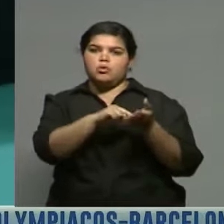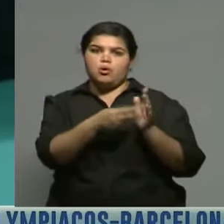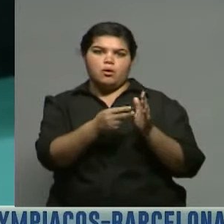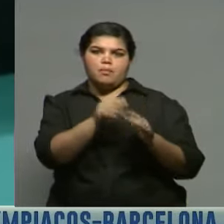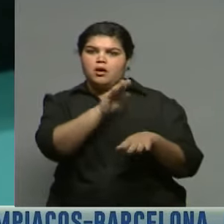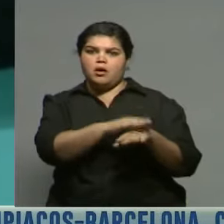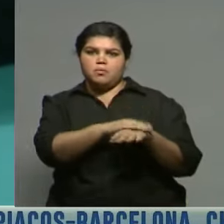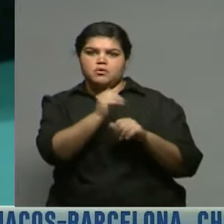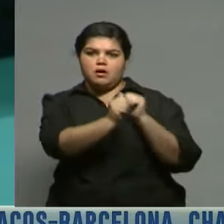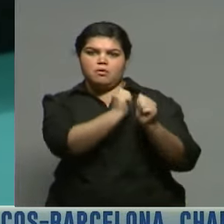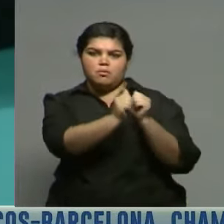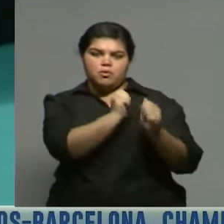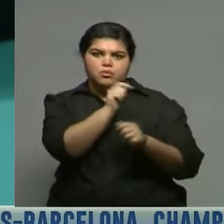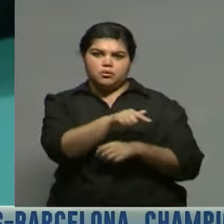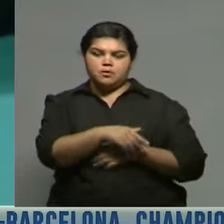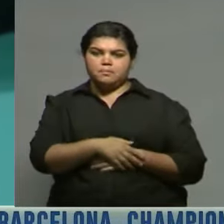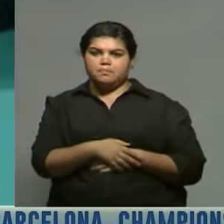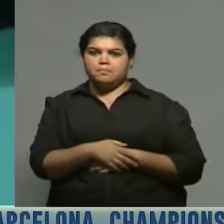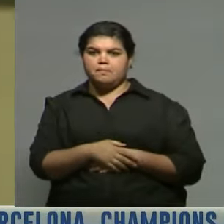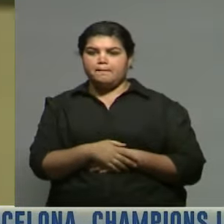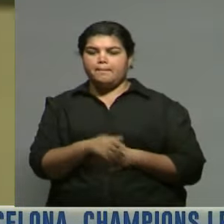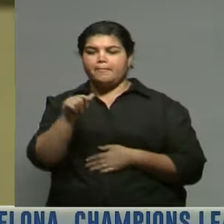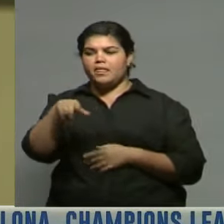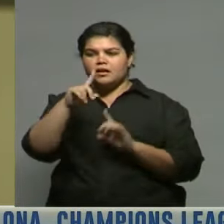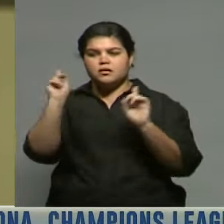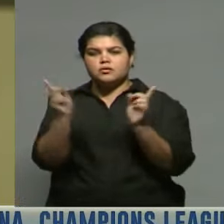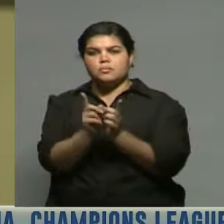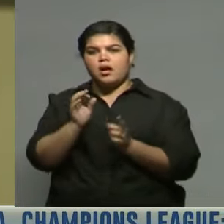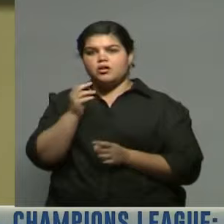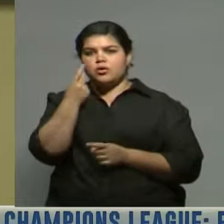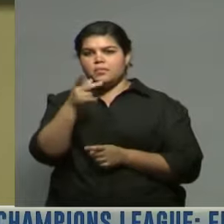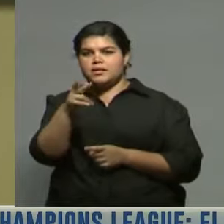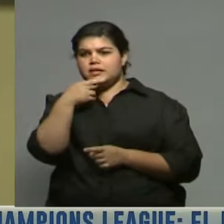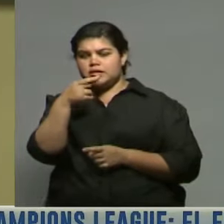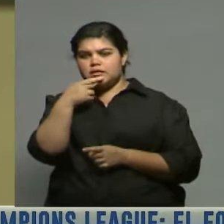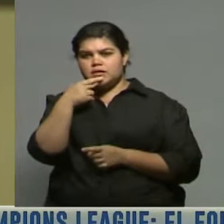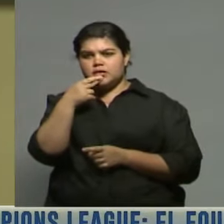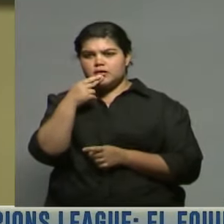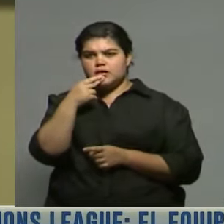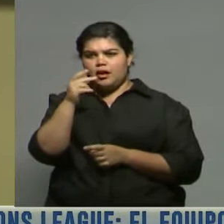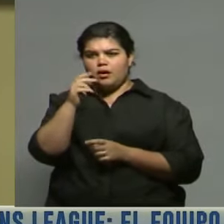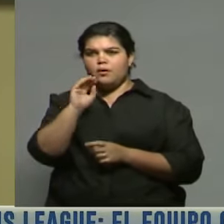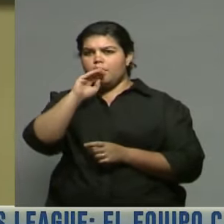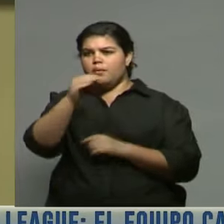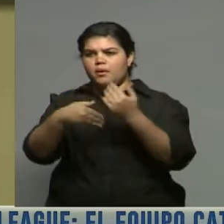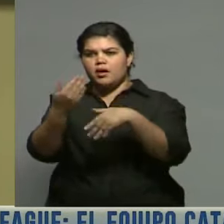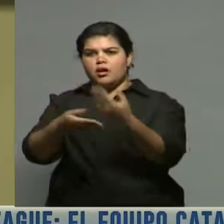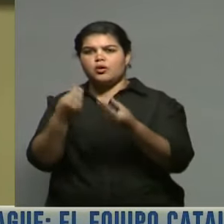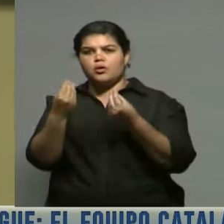Ah, bien, bien. ¿Y si tuvieras que hacer un resumen del 2017 en cuanto a la actividad?